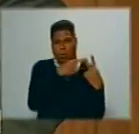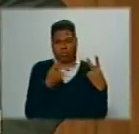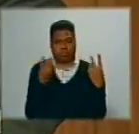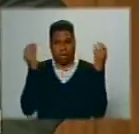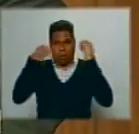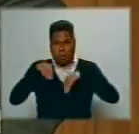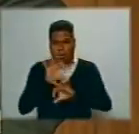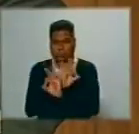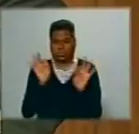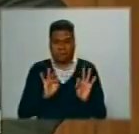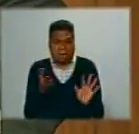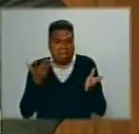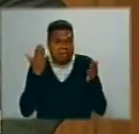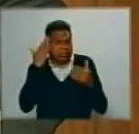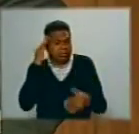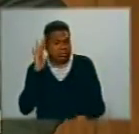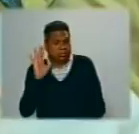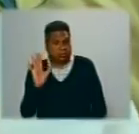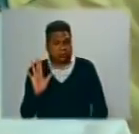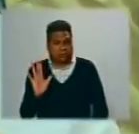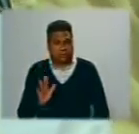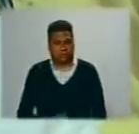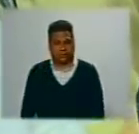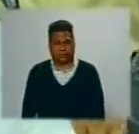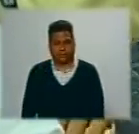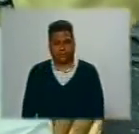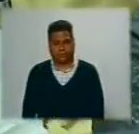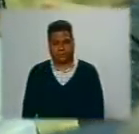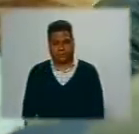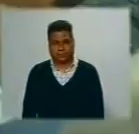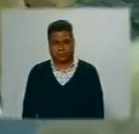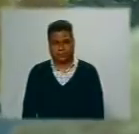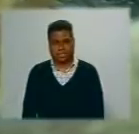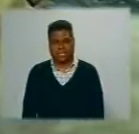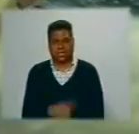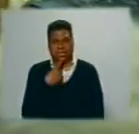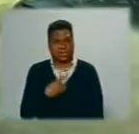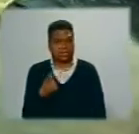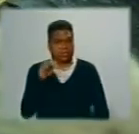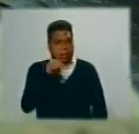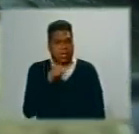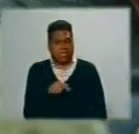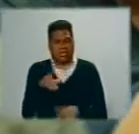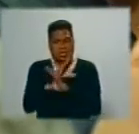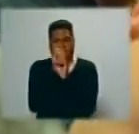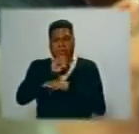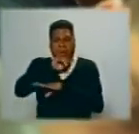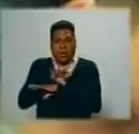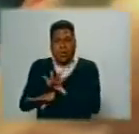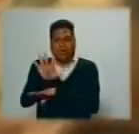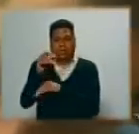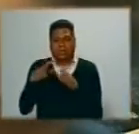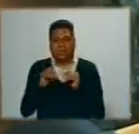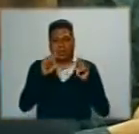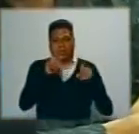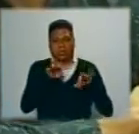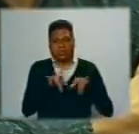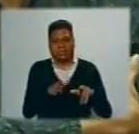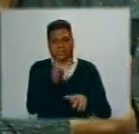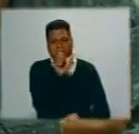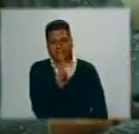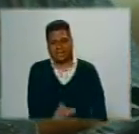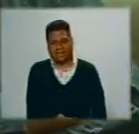la jurisdicción de esa Corte. Considerando que esta infundada recomendación del secretario general de las Naciones